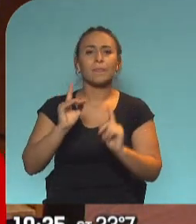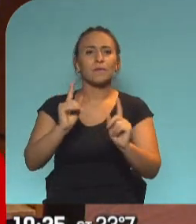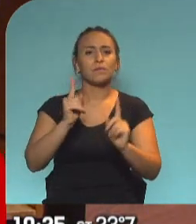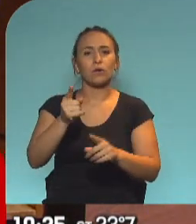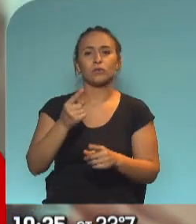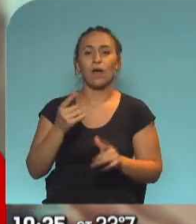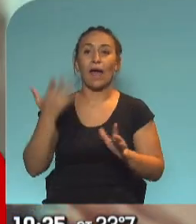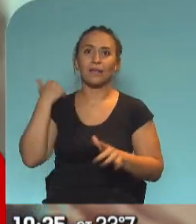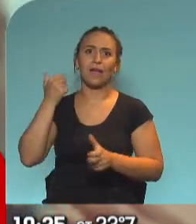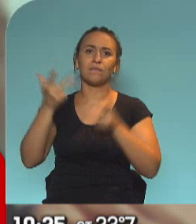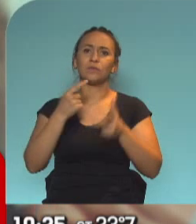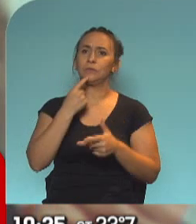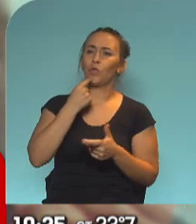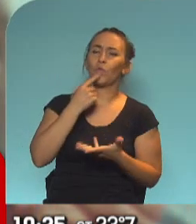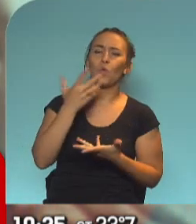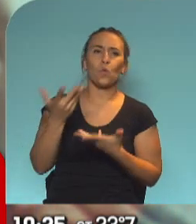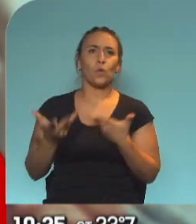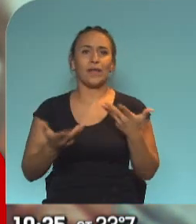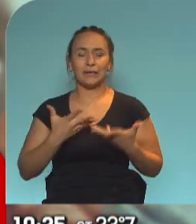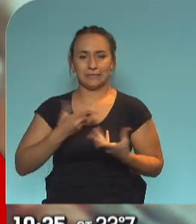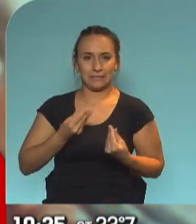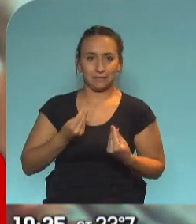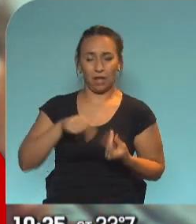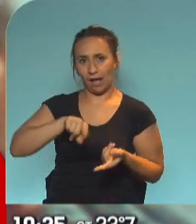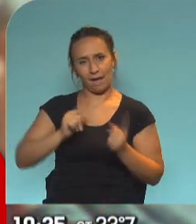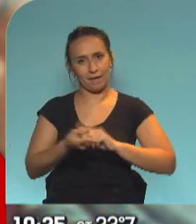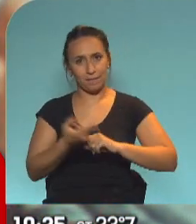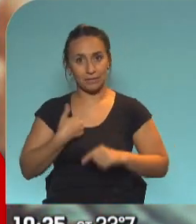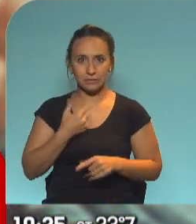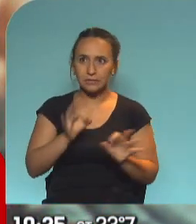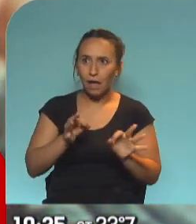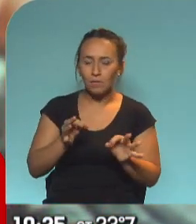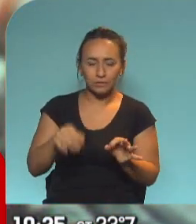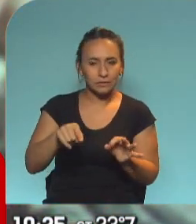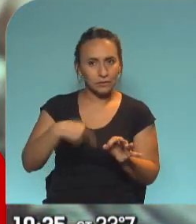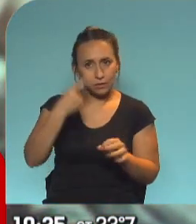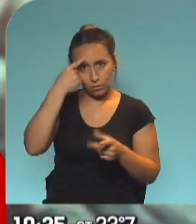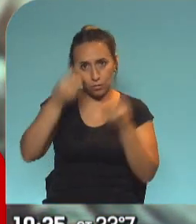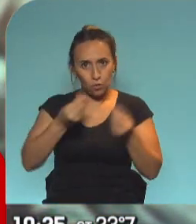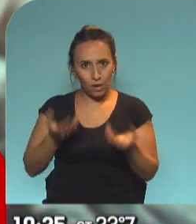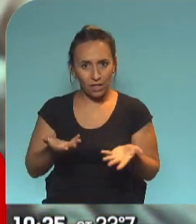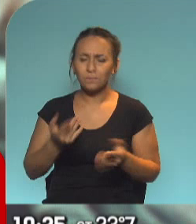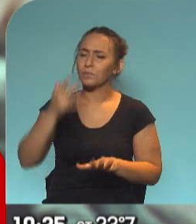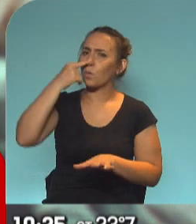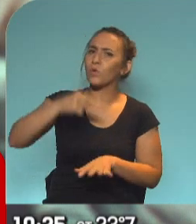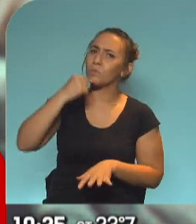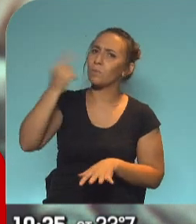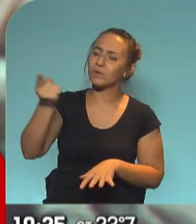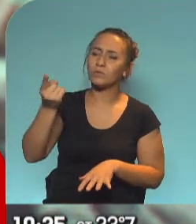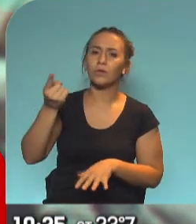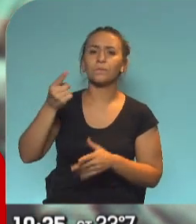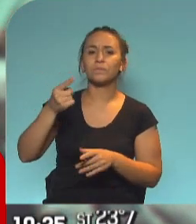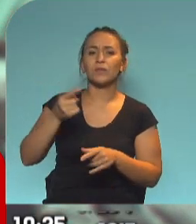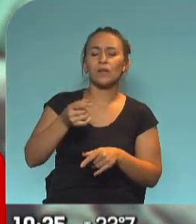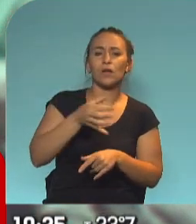lo incierto es lo que más atemoriza, en este caso es al revés, ¿no? Le hago esta última consulta. Hay una localidad,